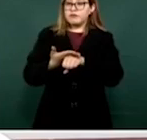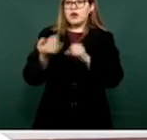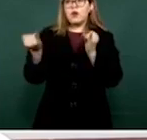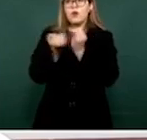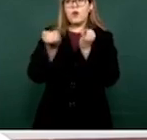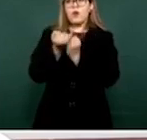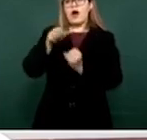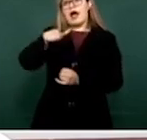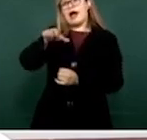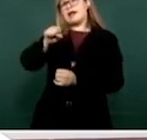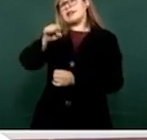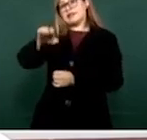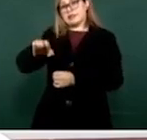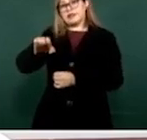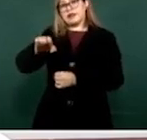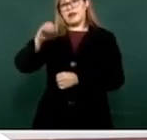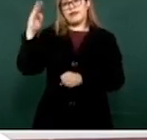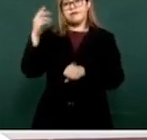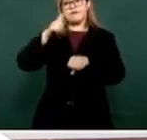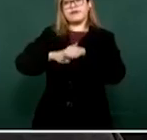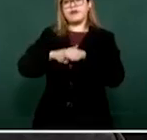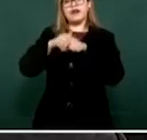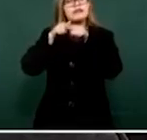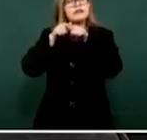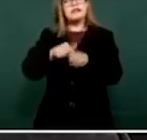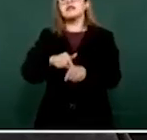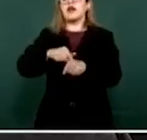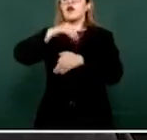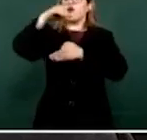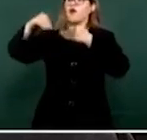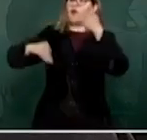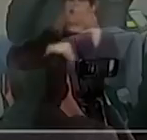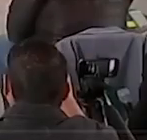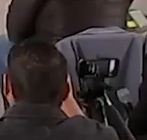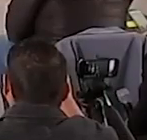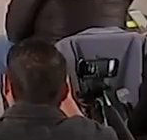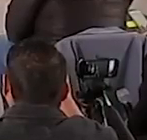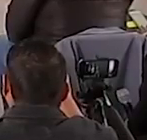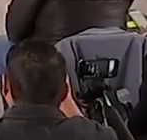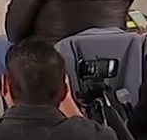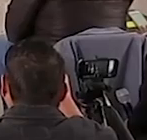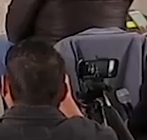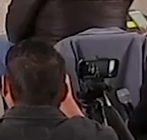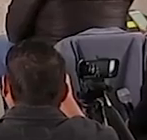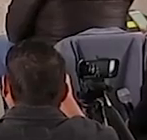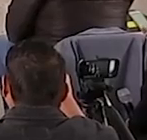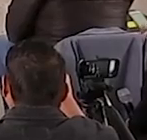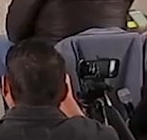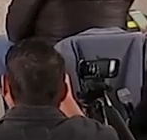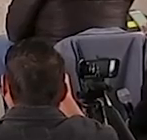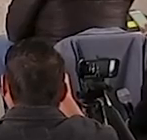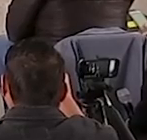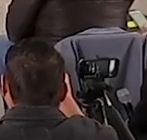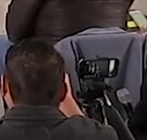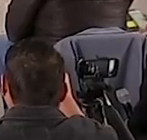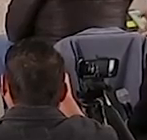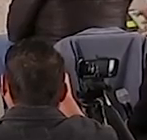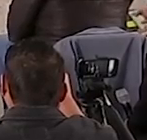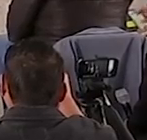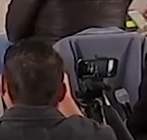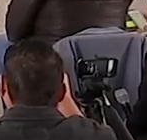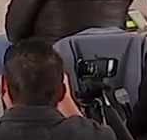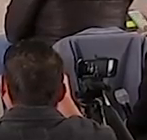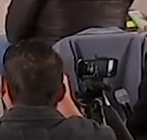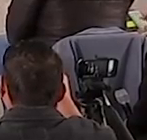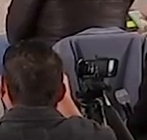Auditoría Superior de la Federación está contando con toda la colaboración de la doctora Trujillo, como debe ser.